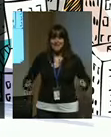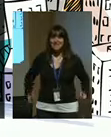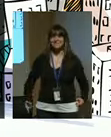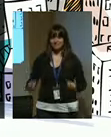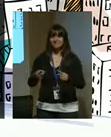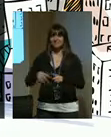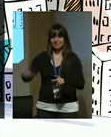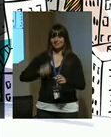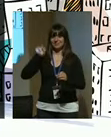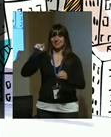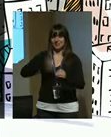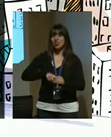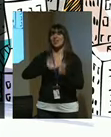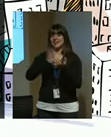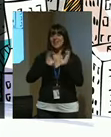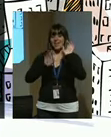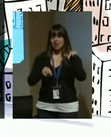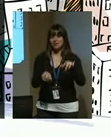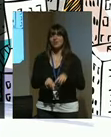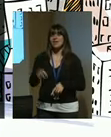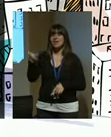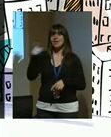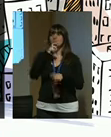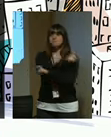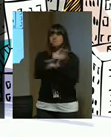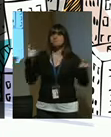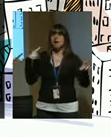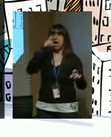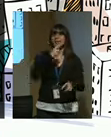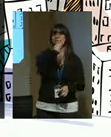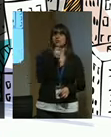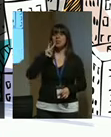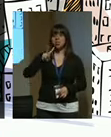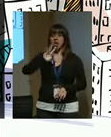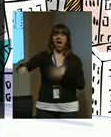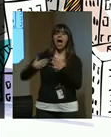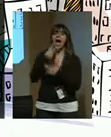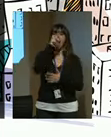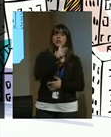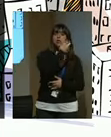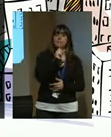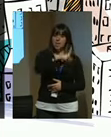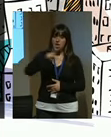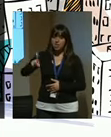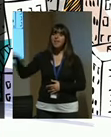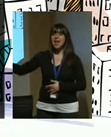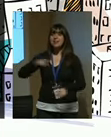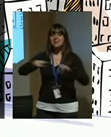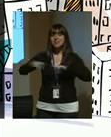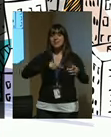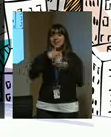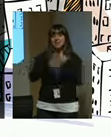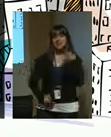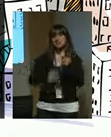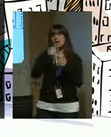de Aspain Castilla y León y su fundación desde el año 2002 al año 2011. Director de la revista Avances de